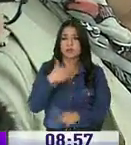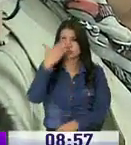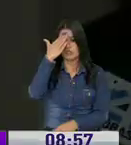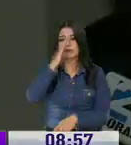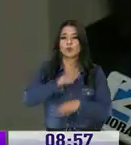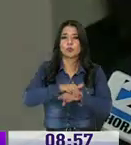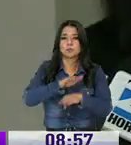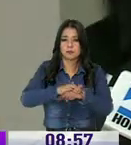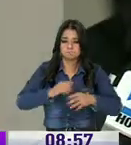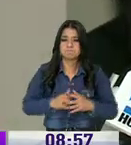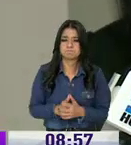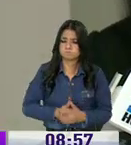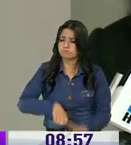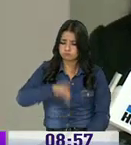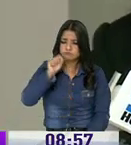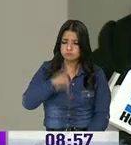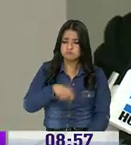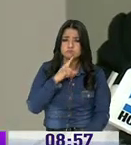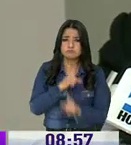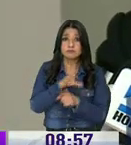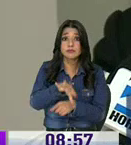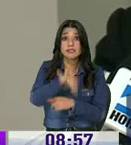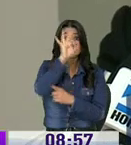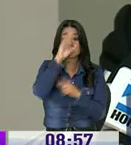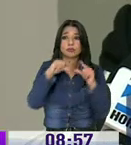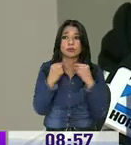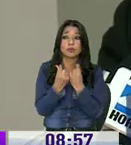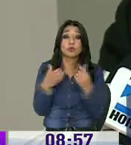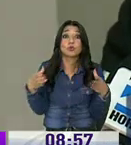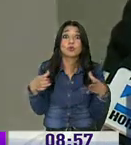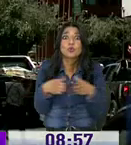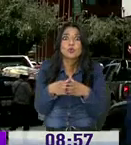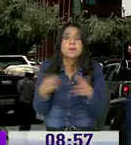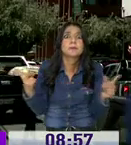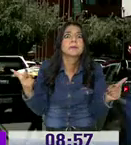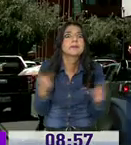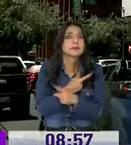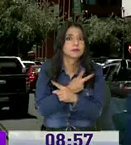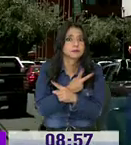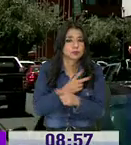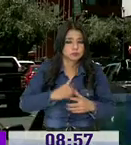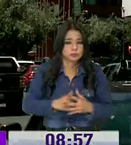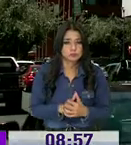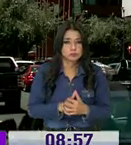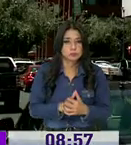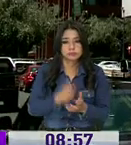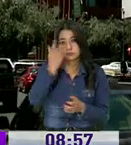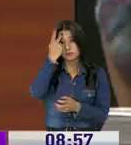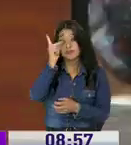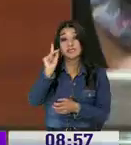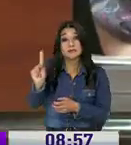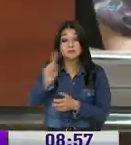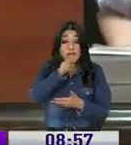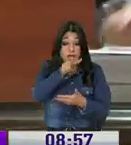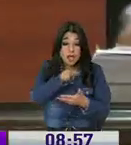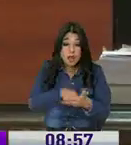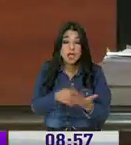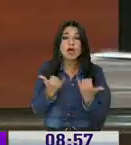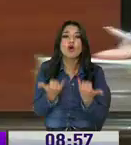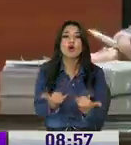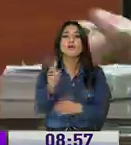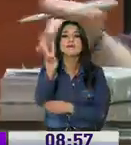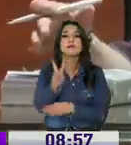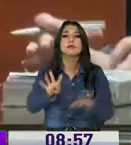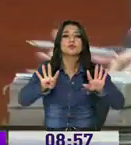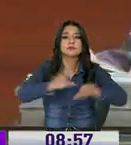tesis. La existencia de una estructura criminal. La lectura de la resolución se la conocerá este viernes a